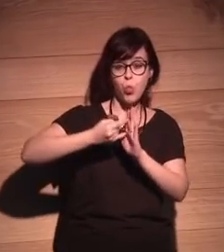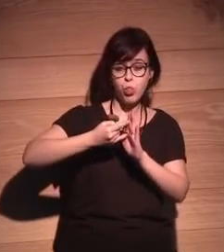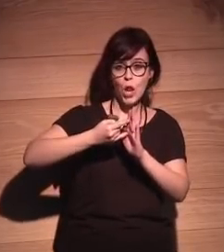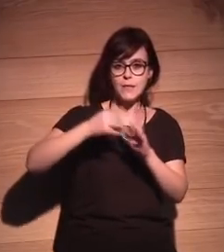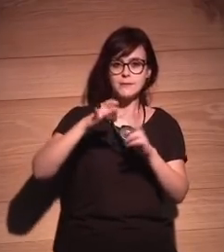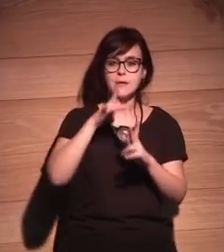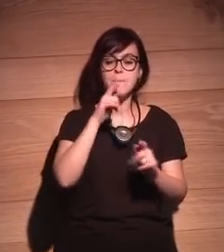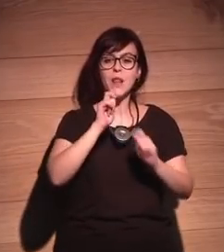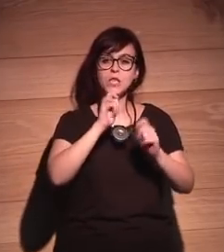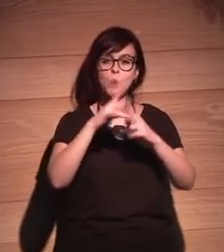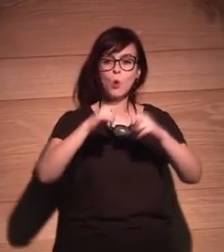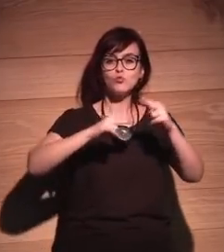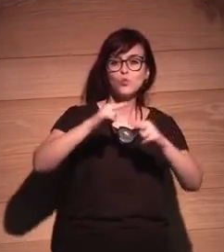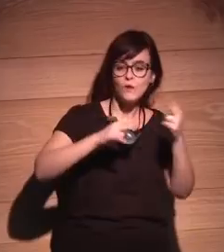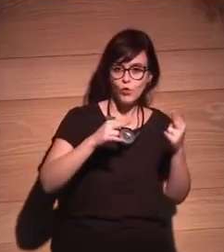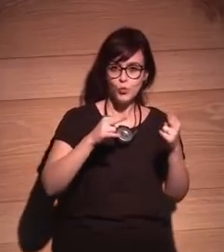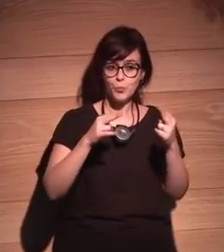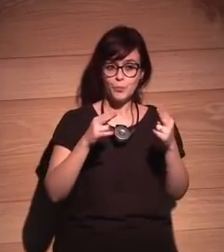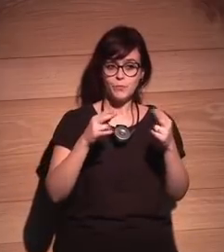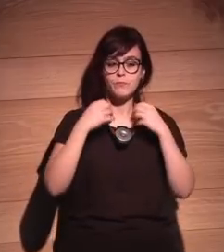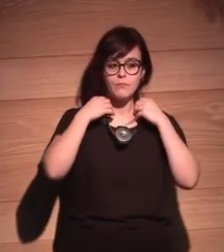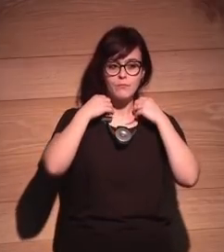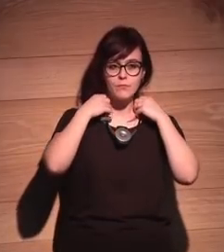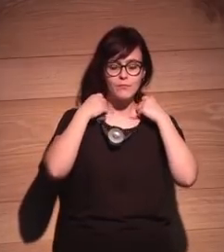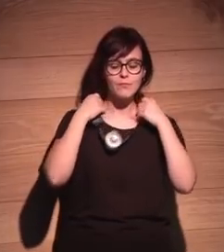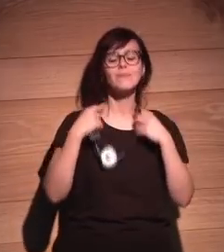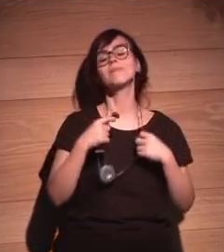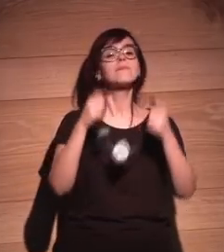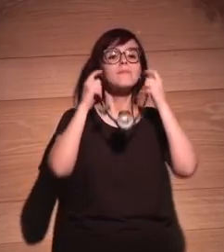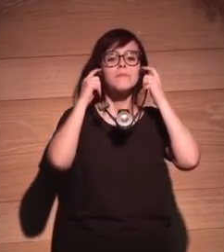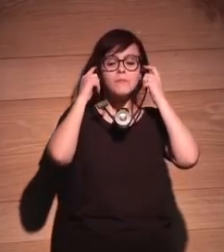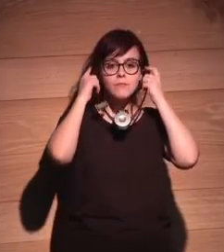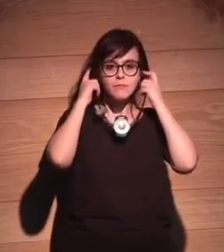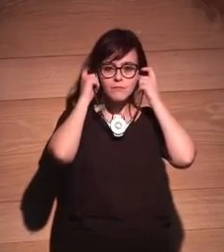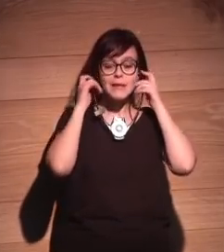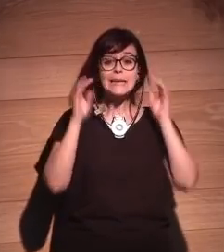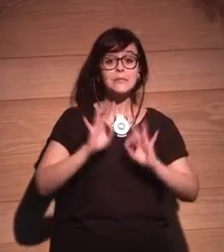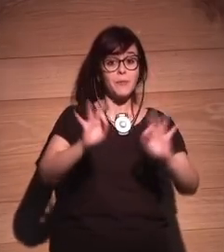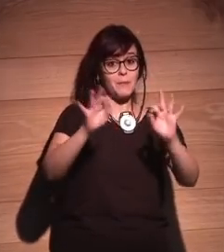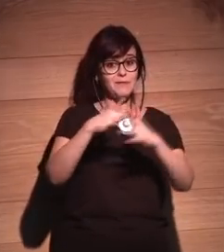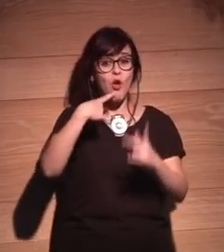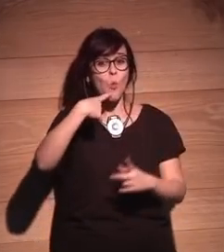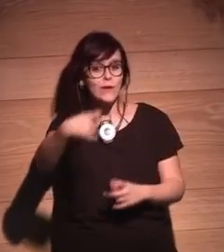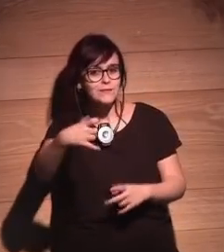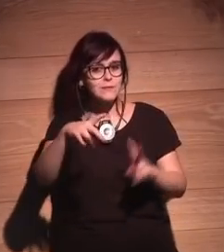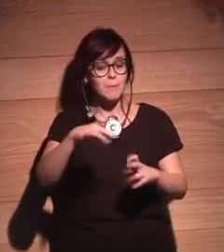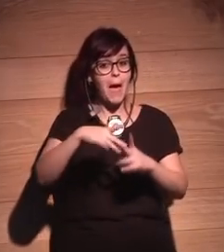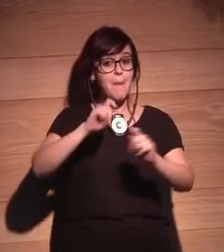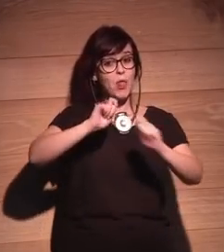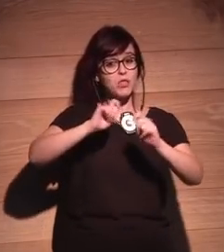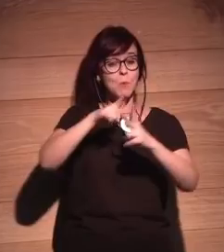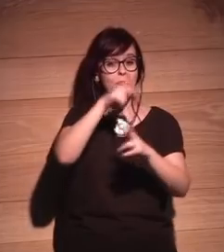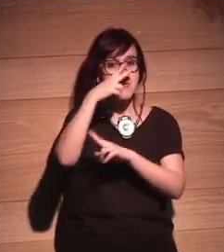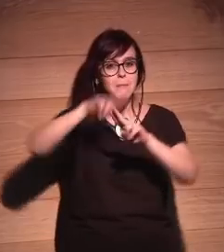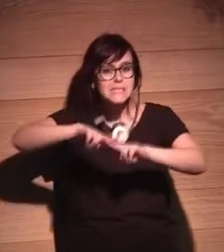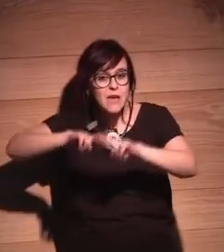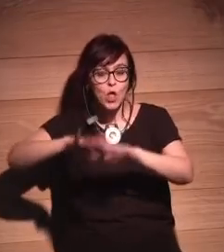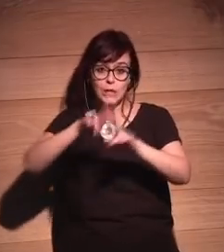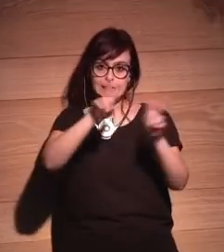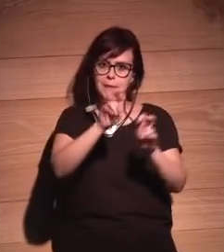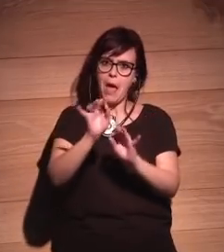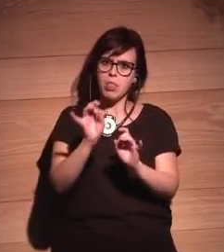soluciones y un periodismo constructivo. Es especialmente complicado en el periodismo de investigación. Las temáticas que describías antes son